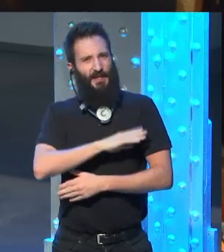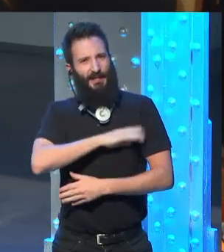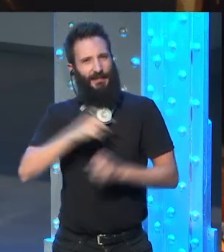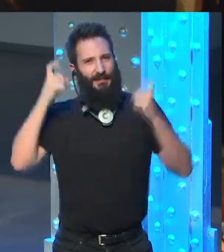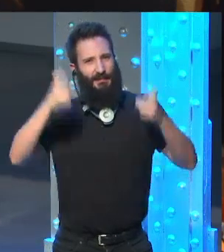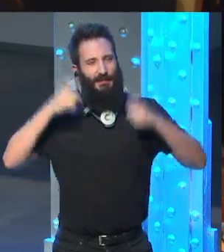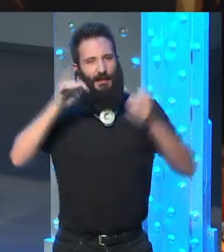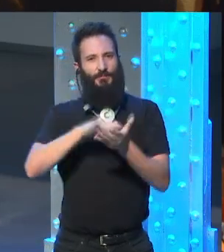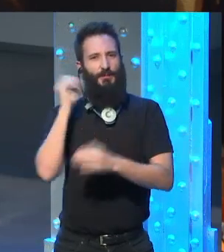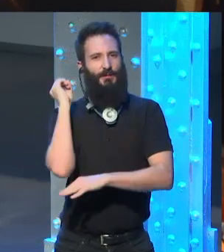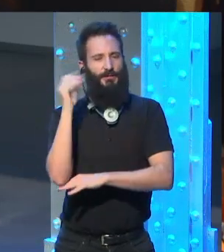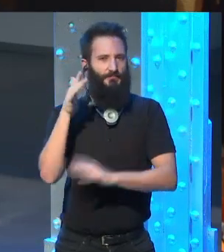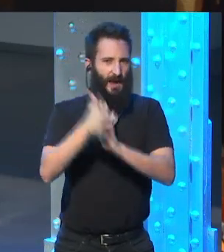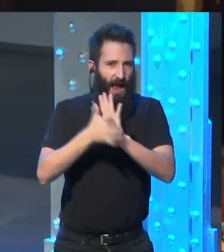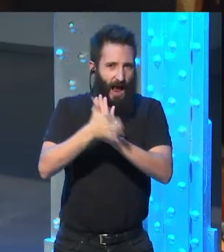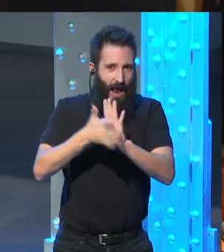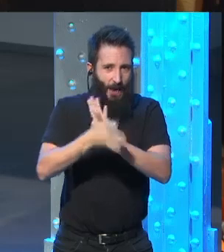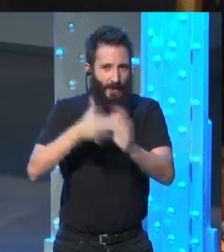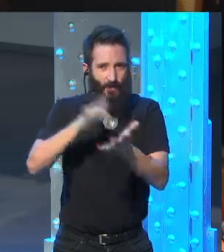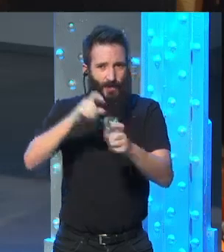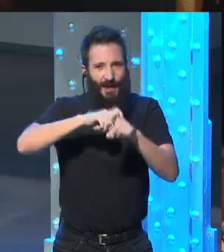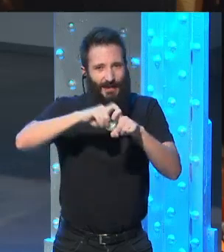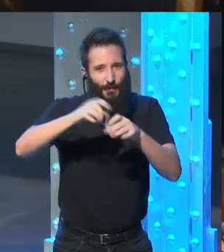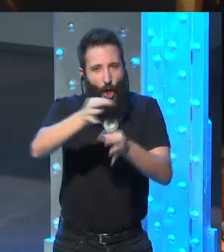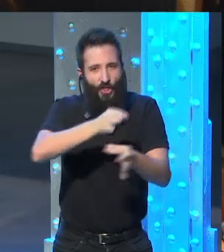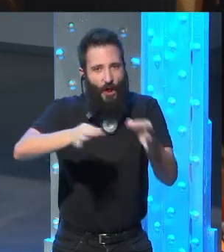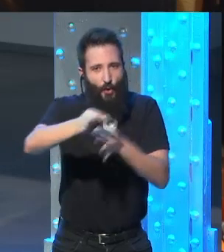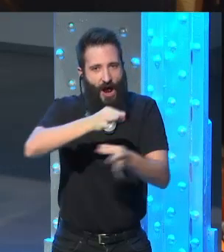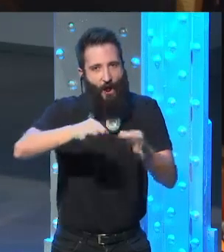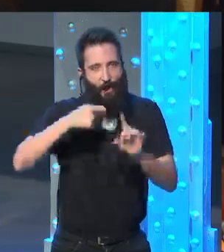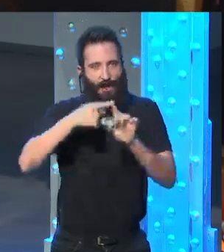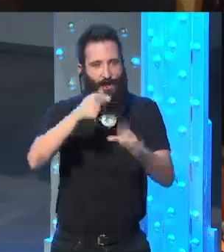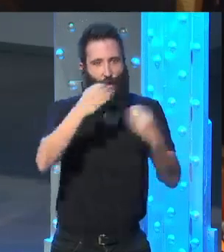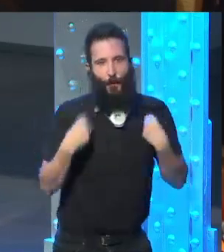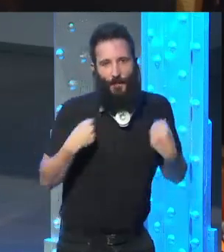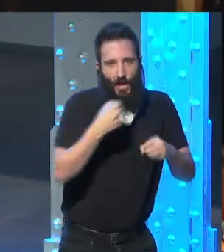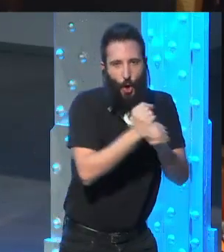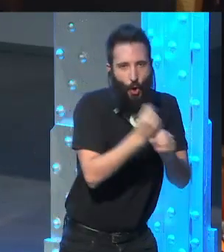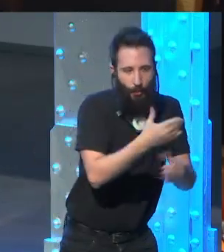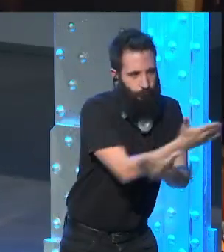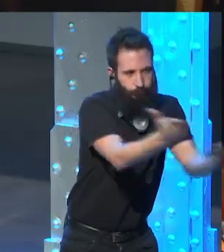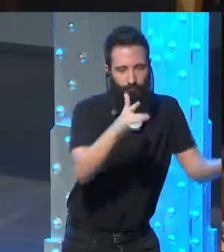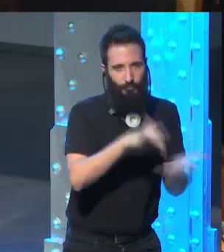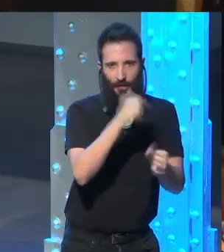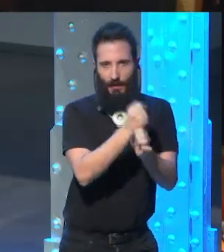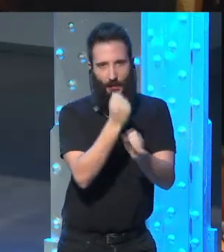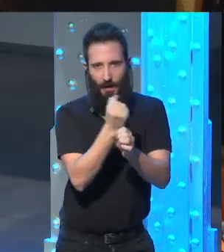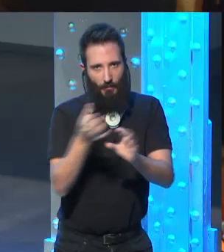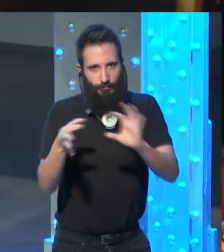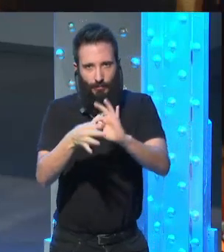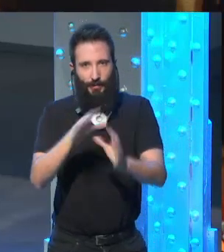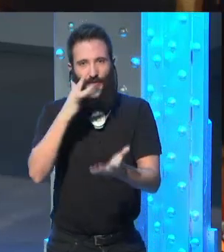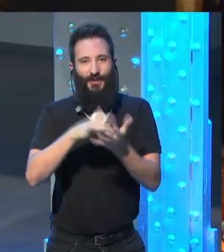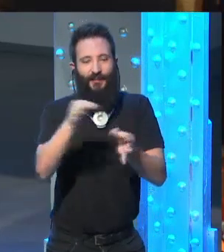hablar, también transmitir un poco sobre un tipo celular con el que cualquier biólogo molecular trabaja, que son la